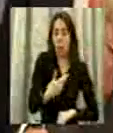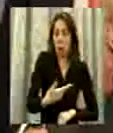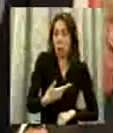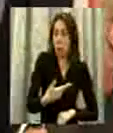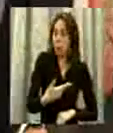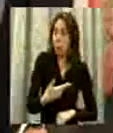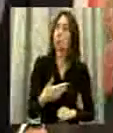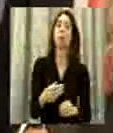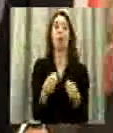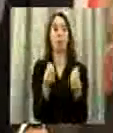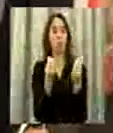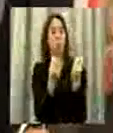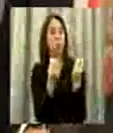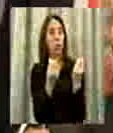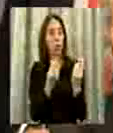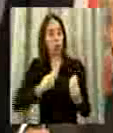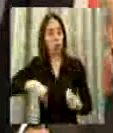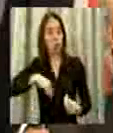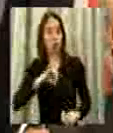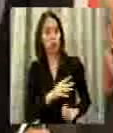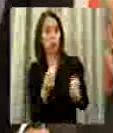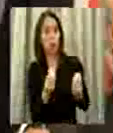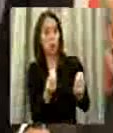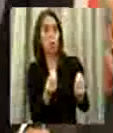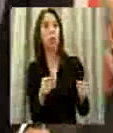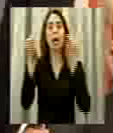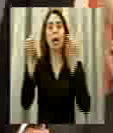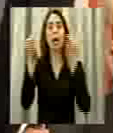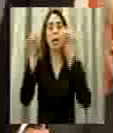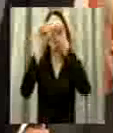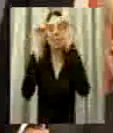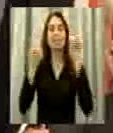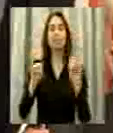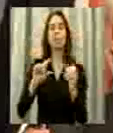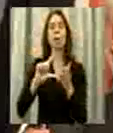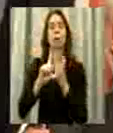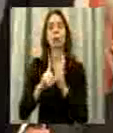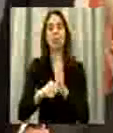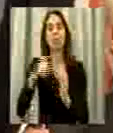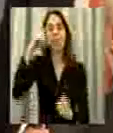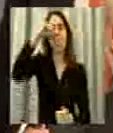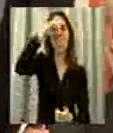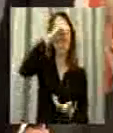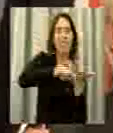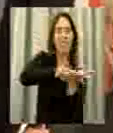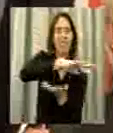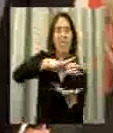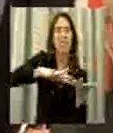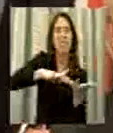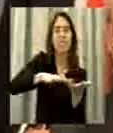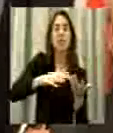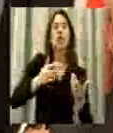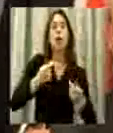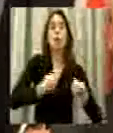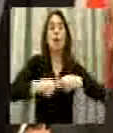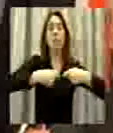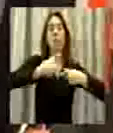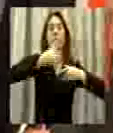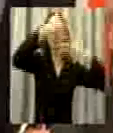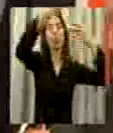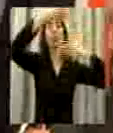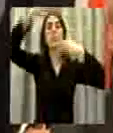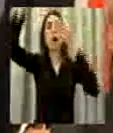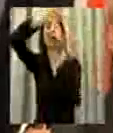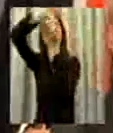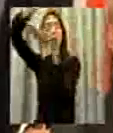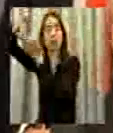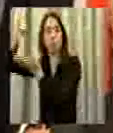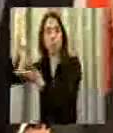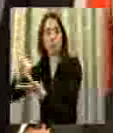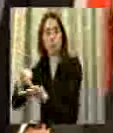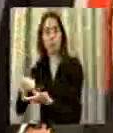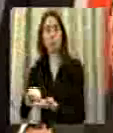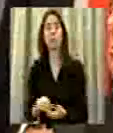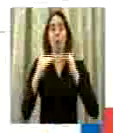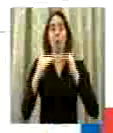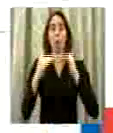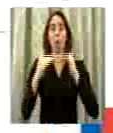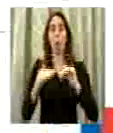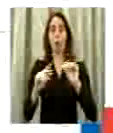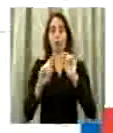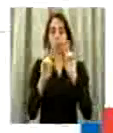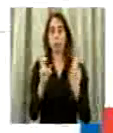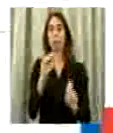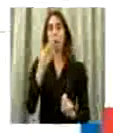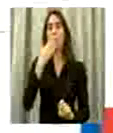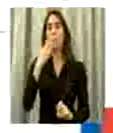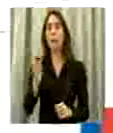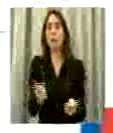con todo lo eficiente que podemos ser, es un sistema engorroso de comercio exterior. En mejora de la gestión del Estado hay